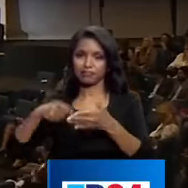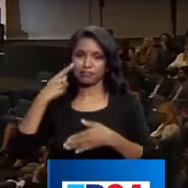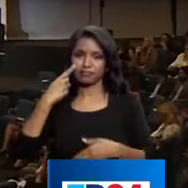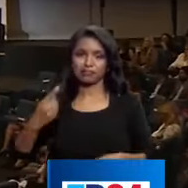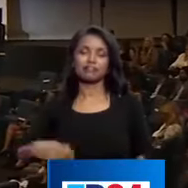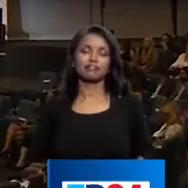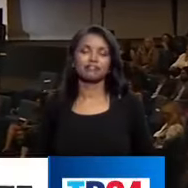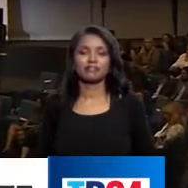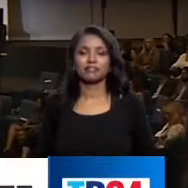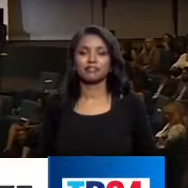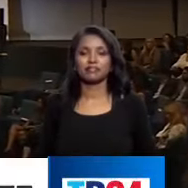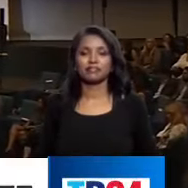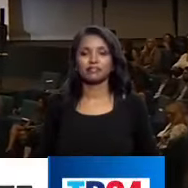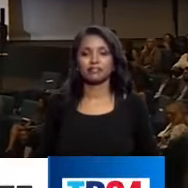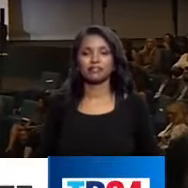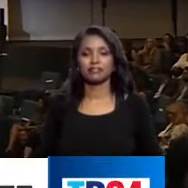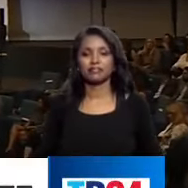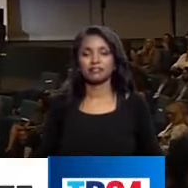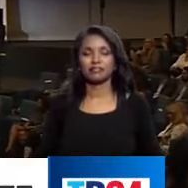documento.